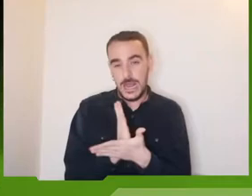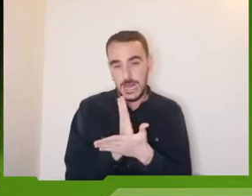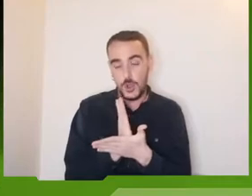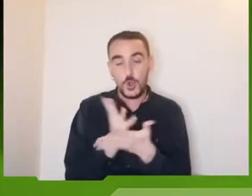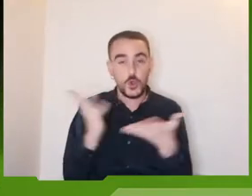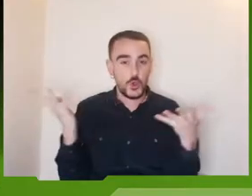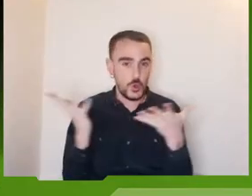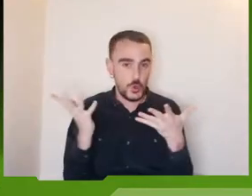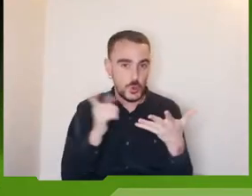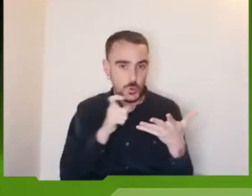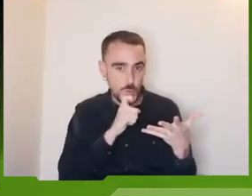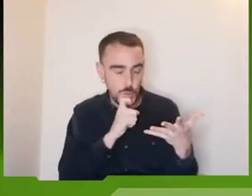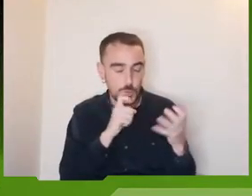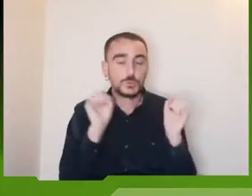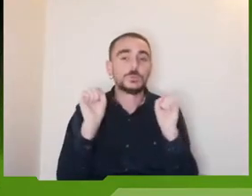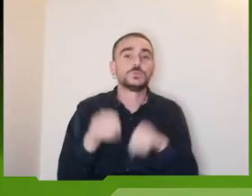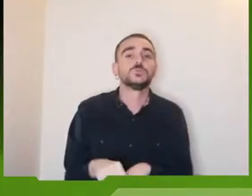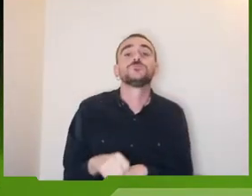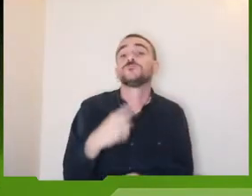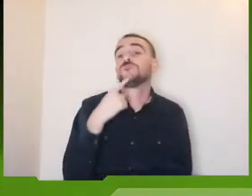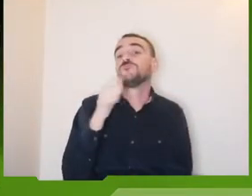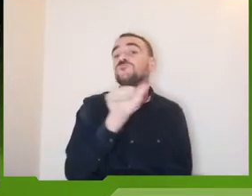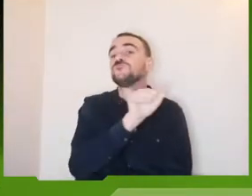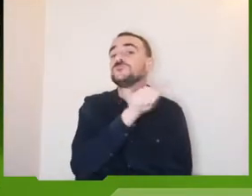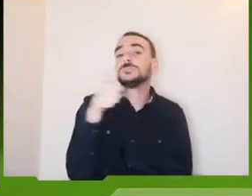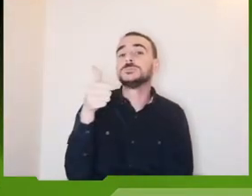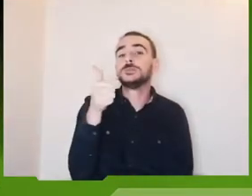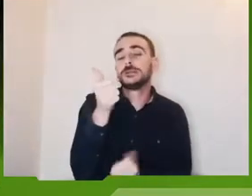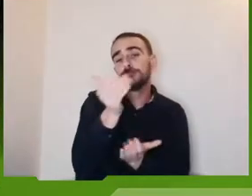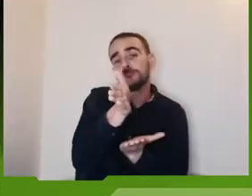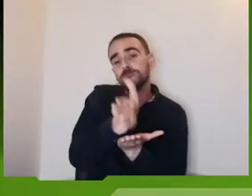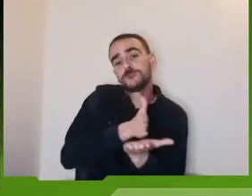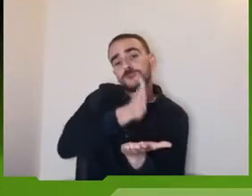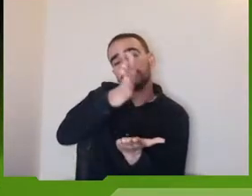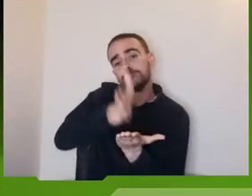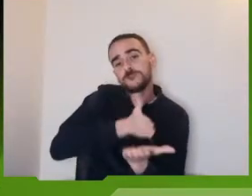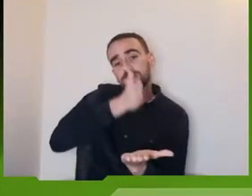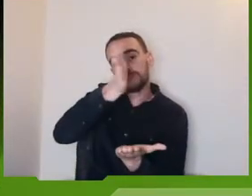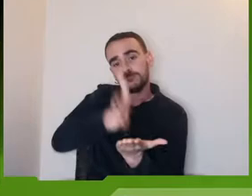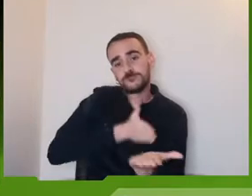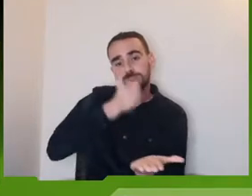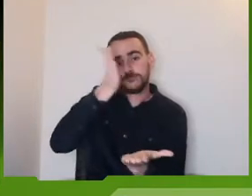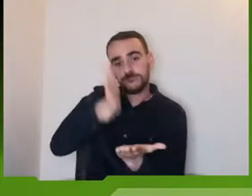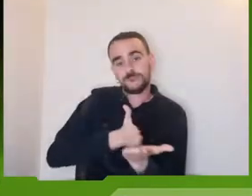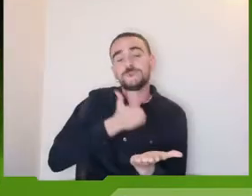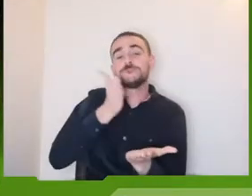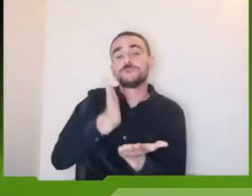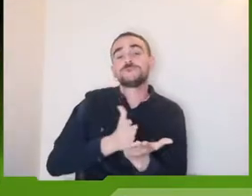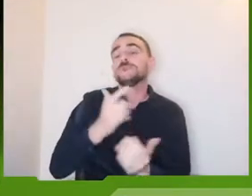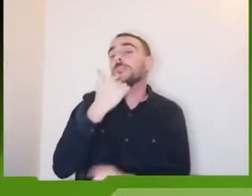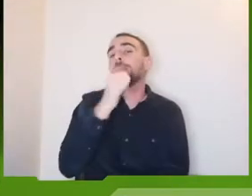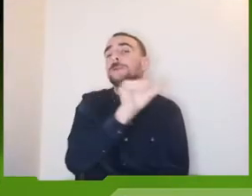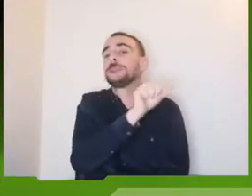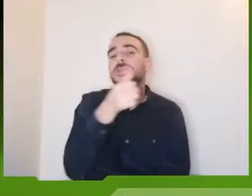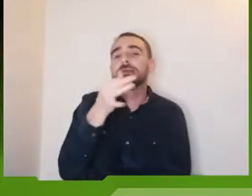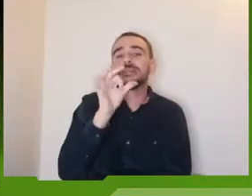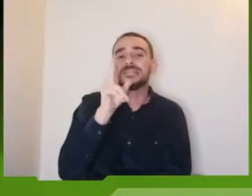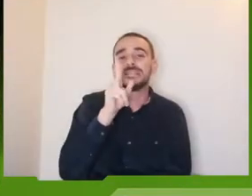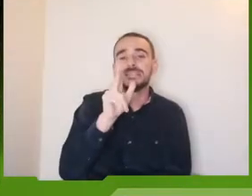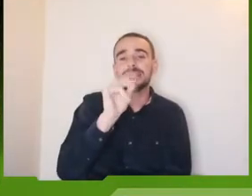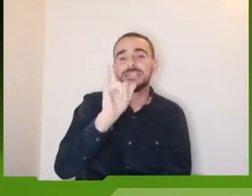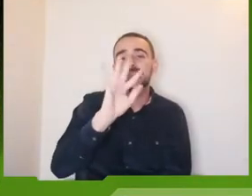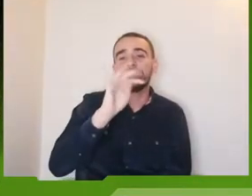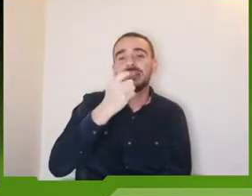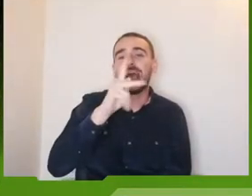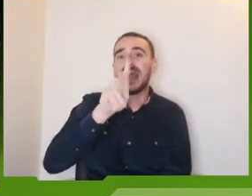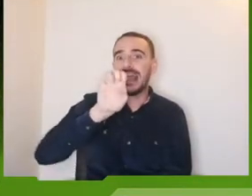hago primero tiras, haré por tipos, ahora los shiitakes. Hago tiras